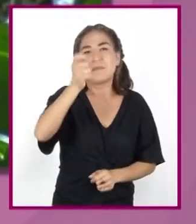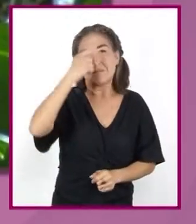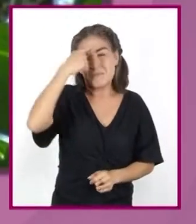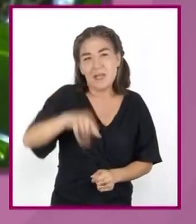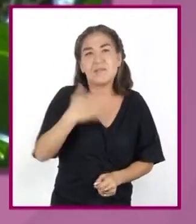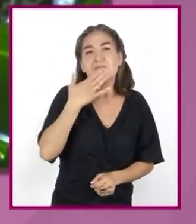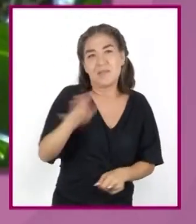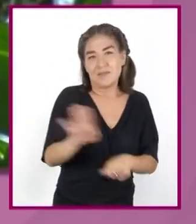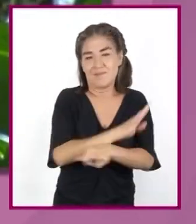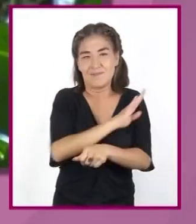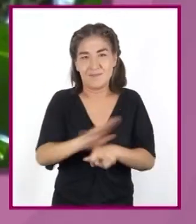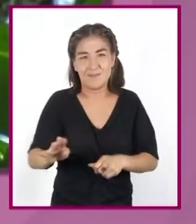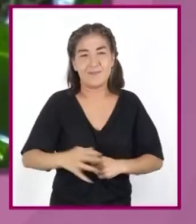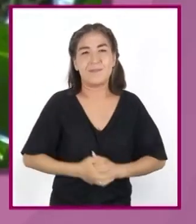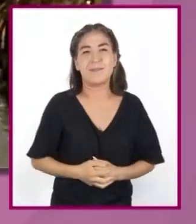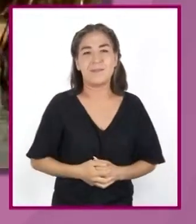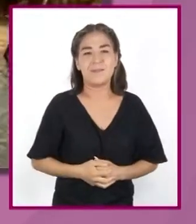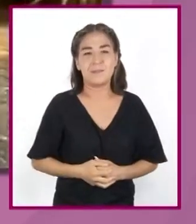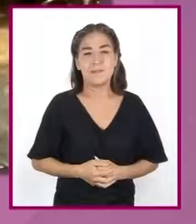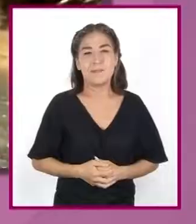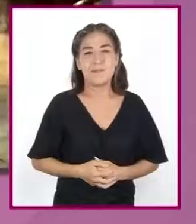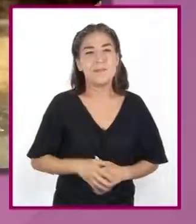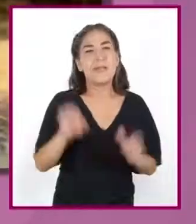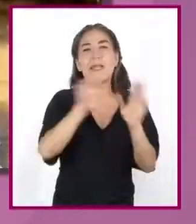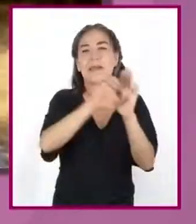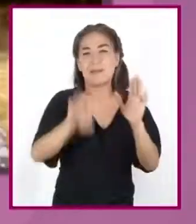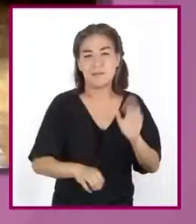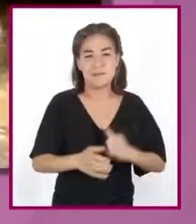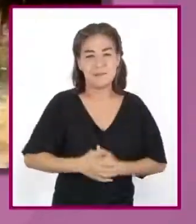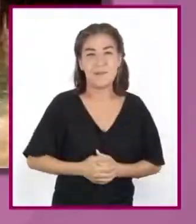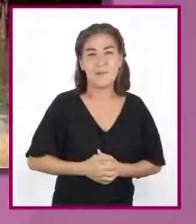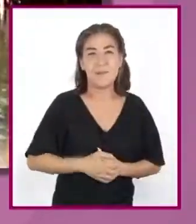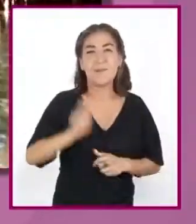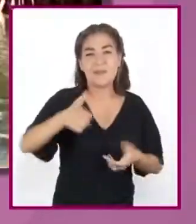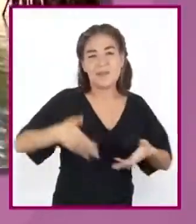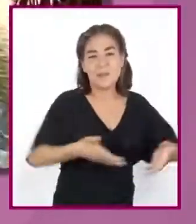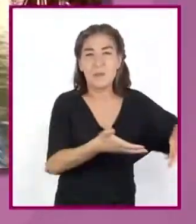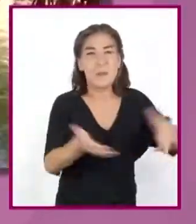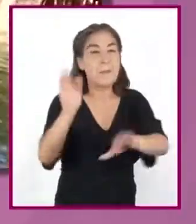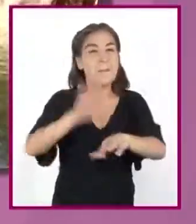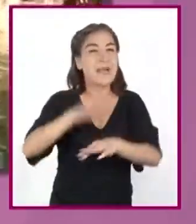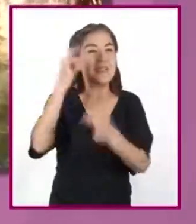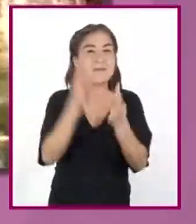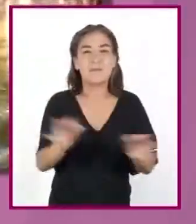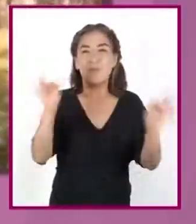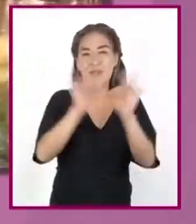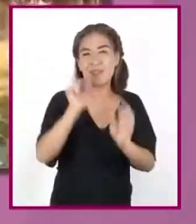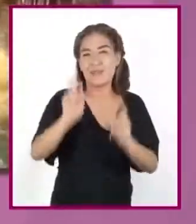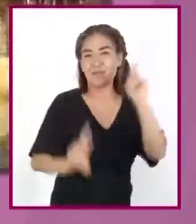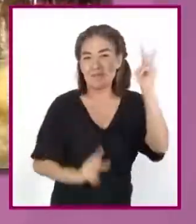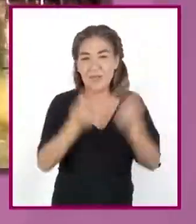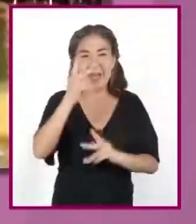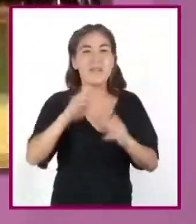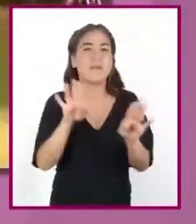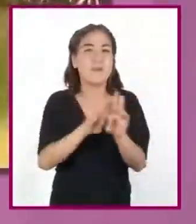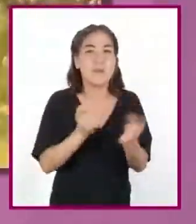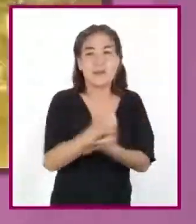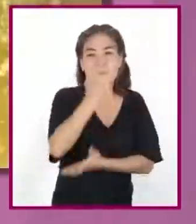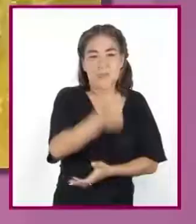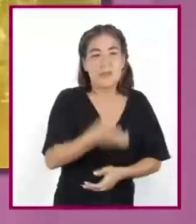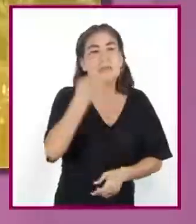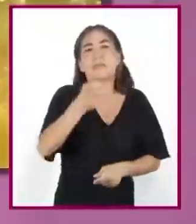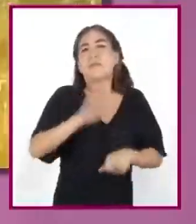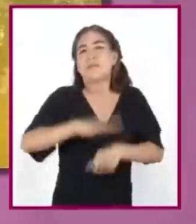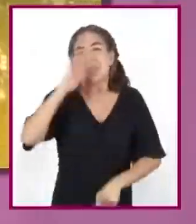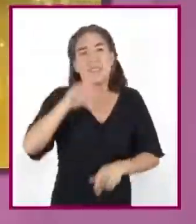considerables bienes y servicios. Por ejemplo, el manglar, de gran relevancia por su importancia ecológica y económica, ofrece un